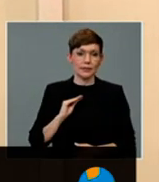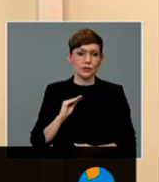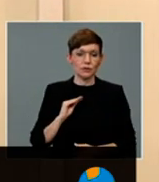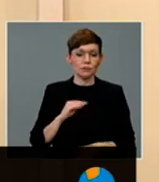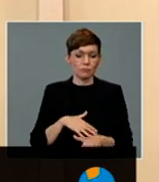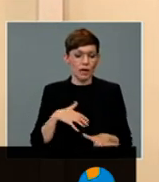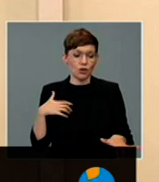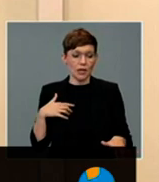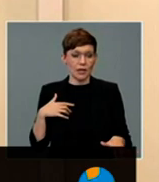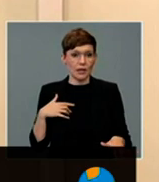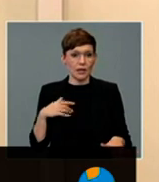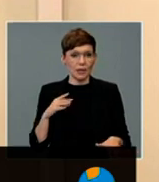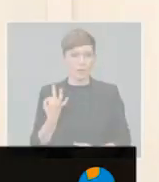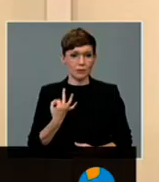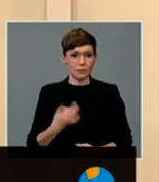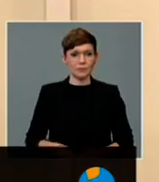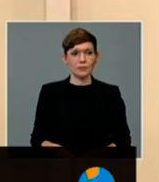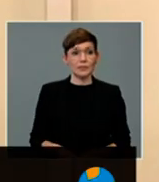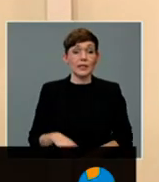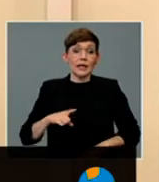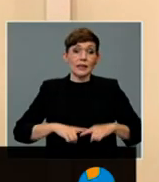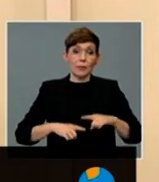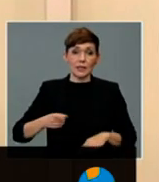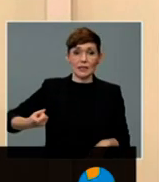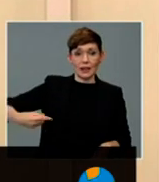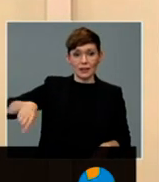tendremos una mayoría suficiente. Va a depender de ellos.